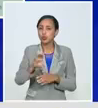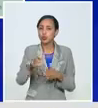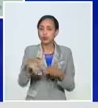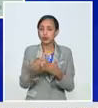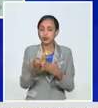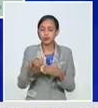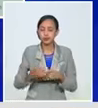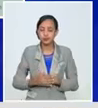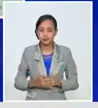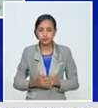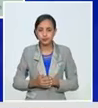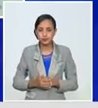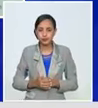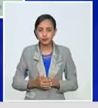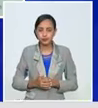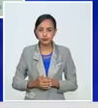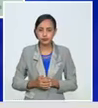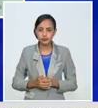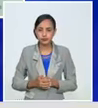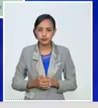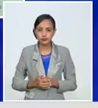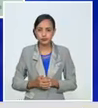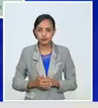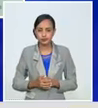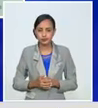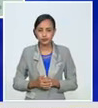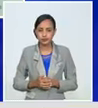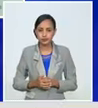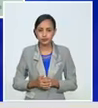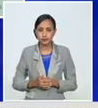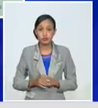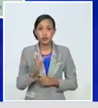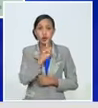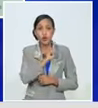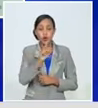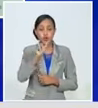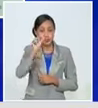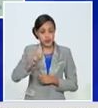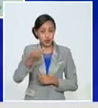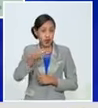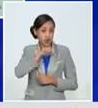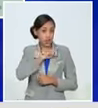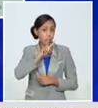un incremento del número de casos. 11 casos ayer, 2 más que el día